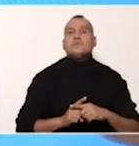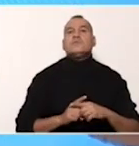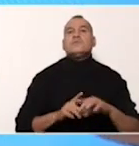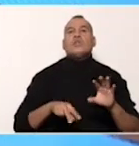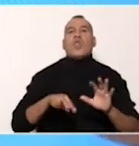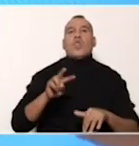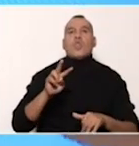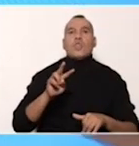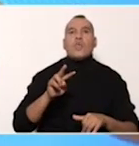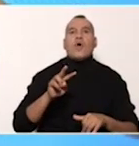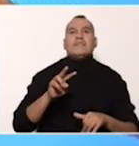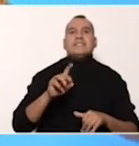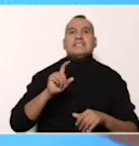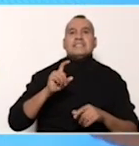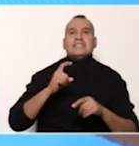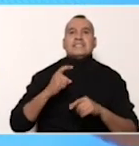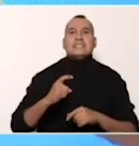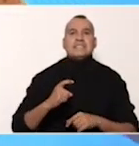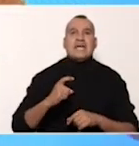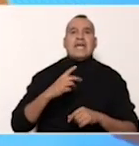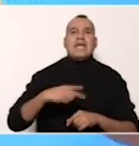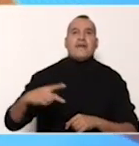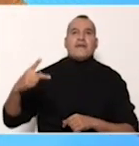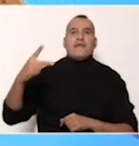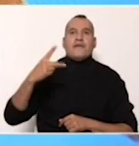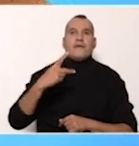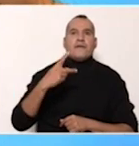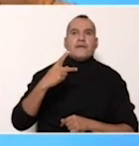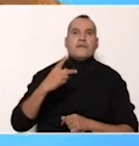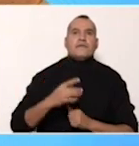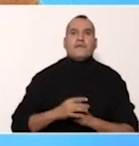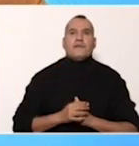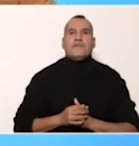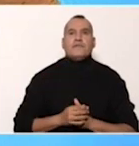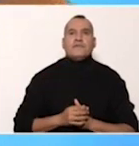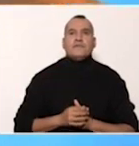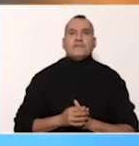más 5, 12, 12